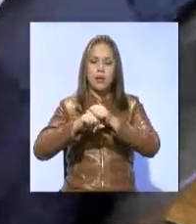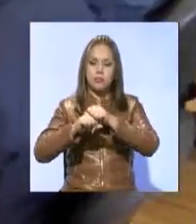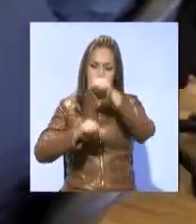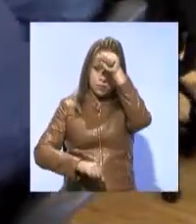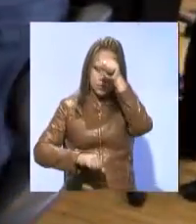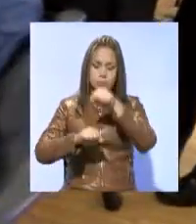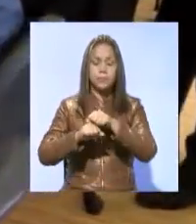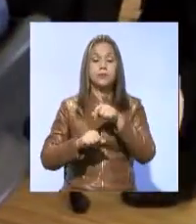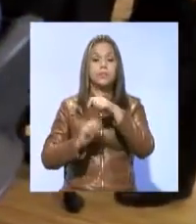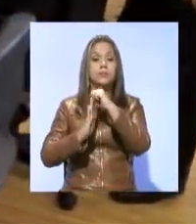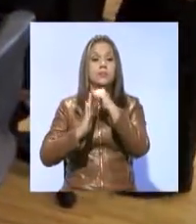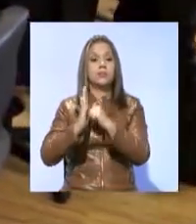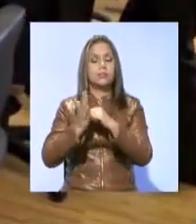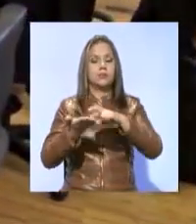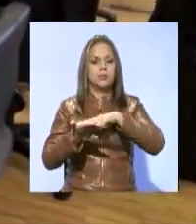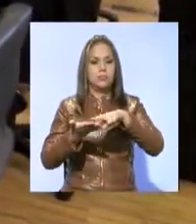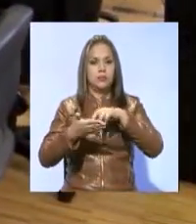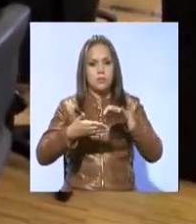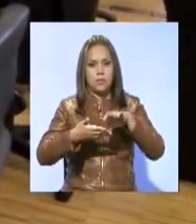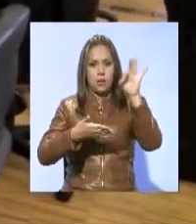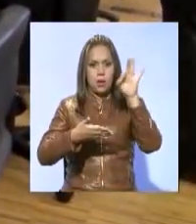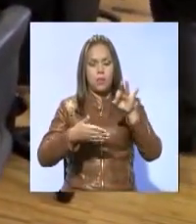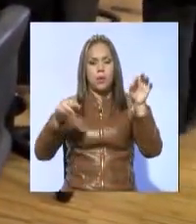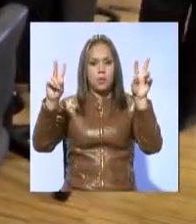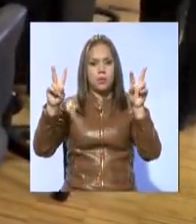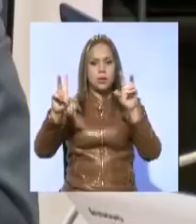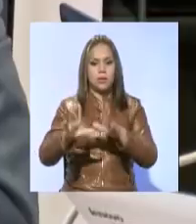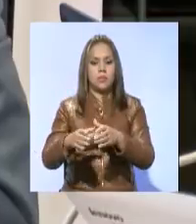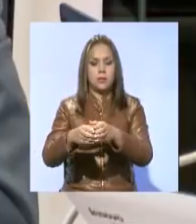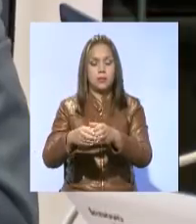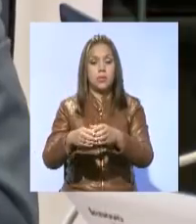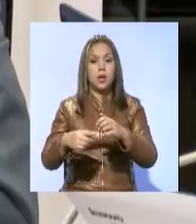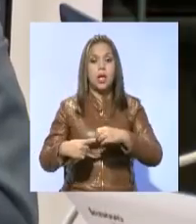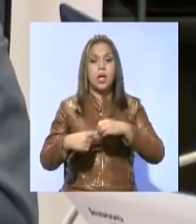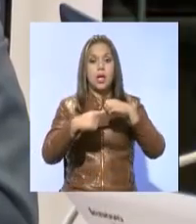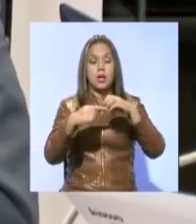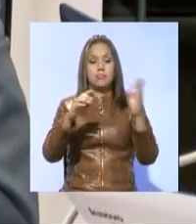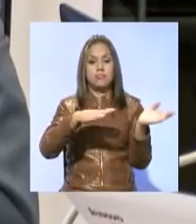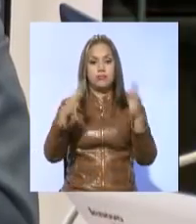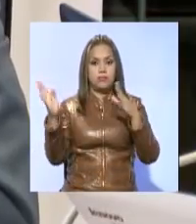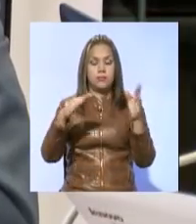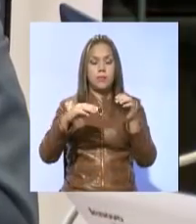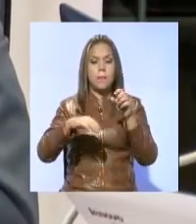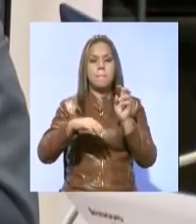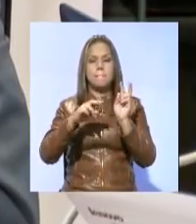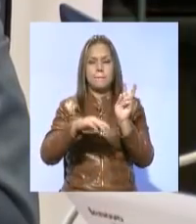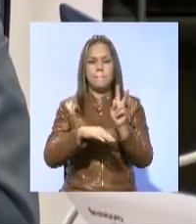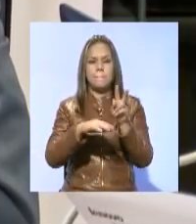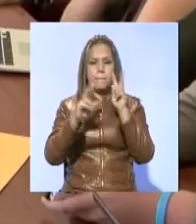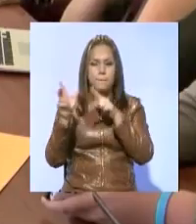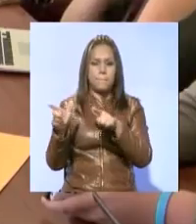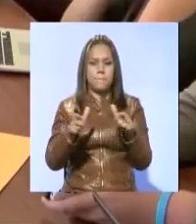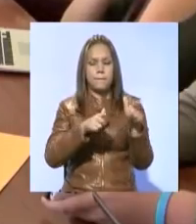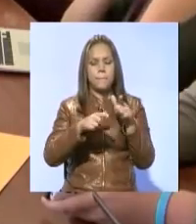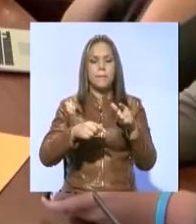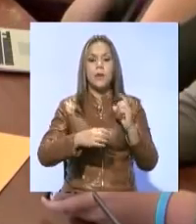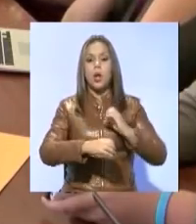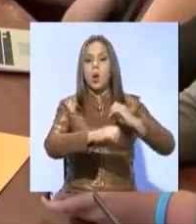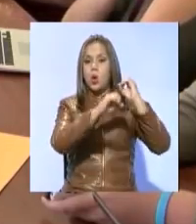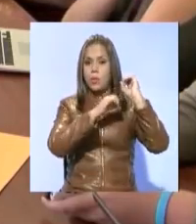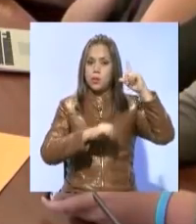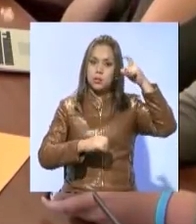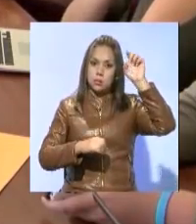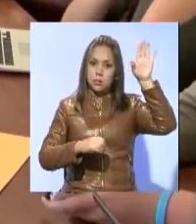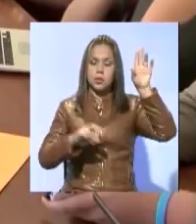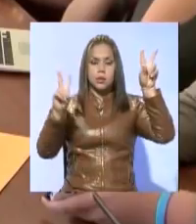de la sesión también consta la aprobación de la integración de la Comisión Especializada Ocasional para vigilar el cumplimiento de las obligaciones del Estado con